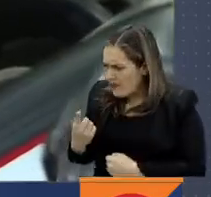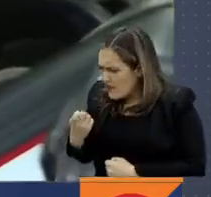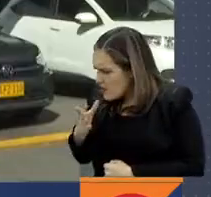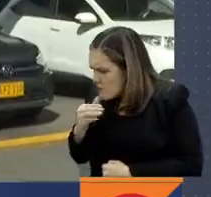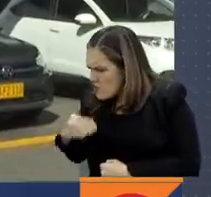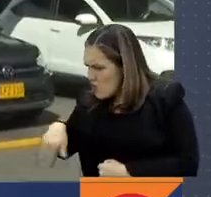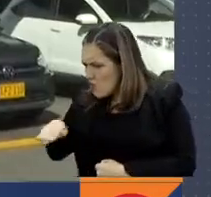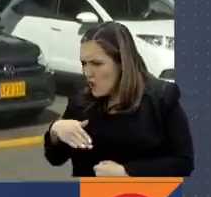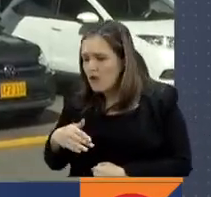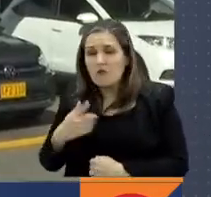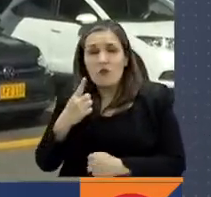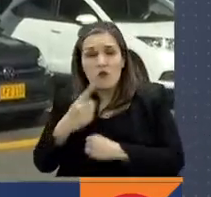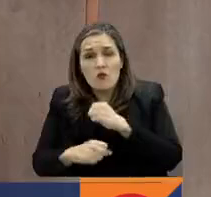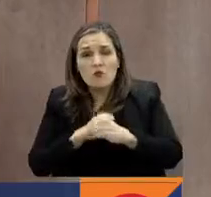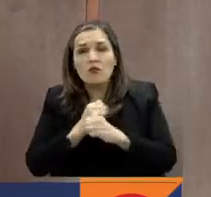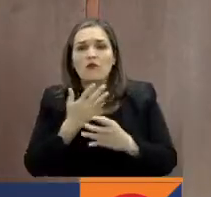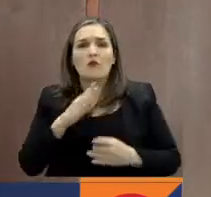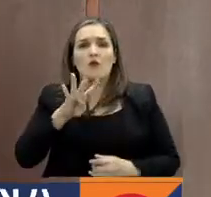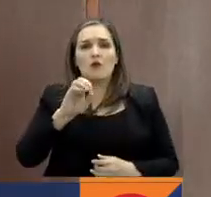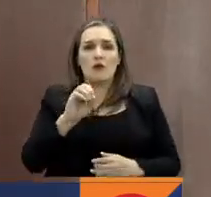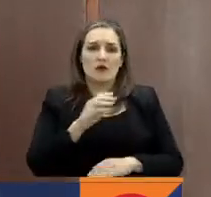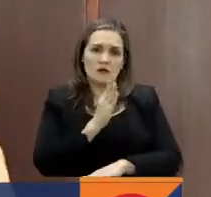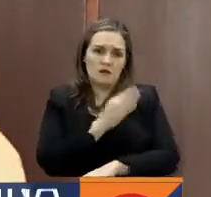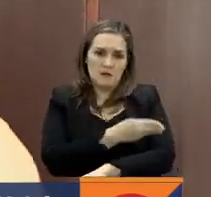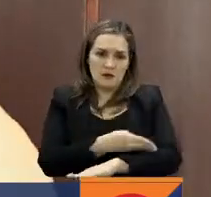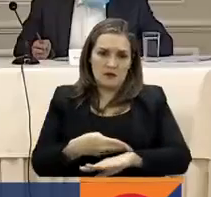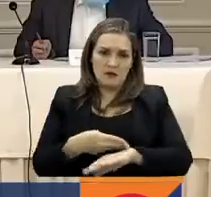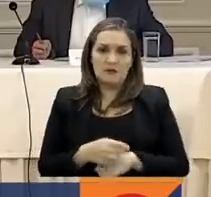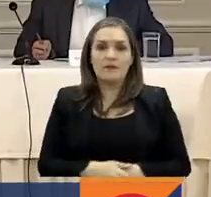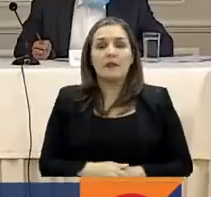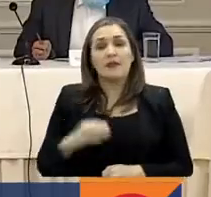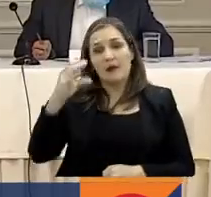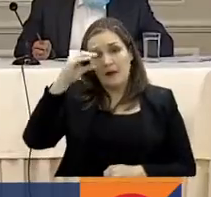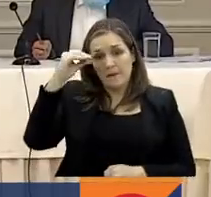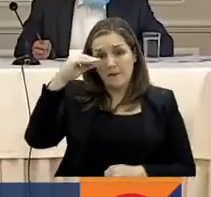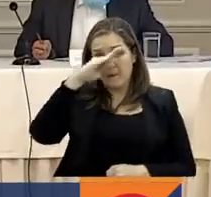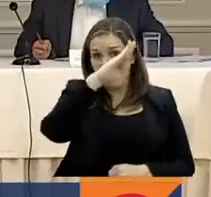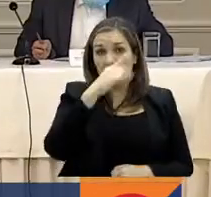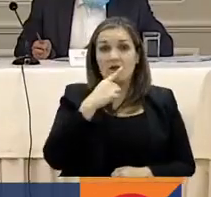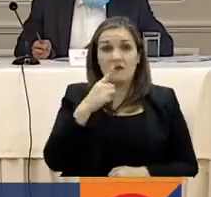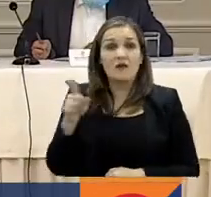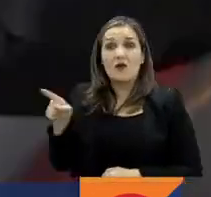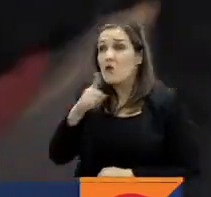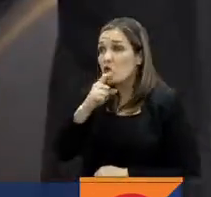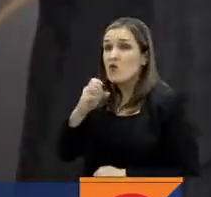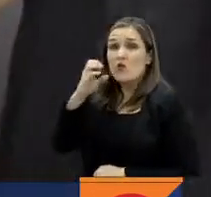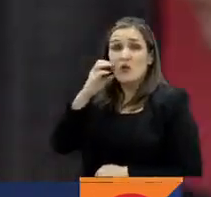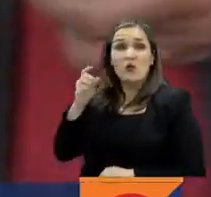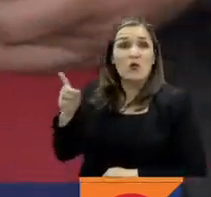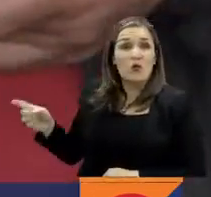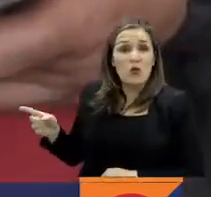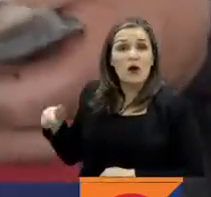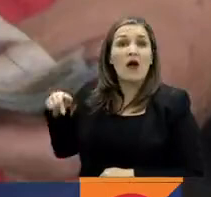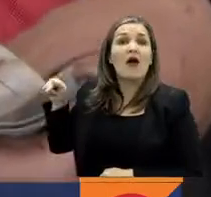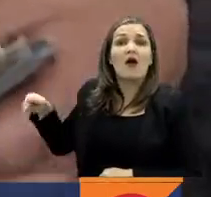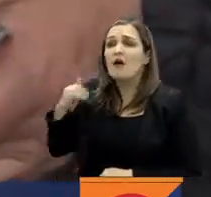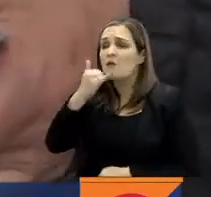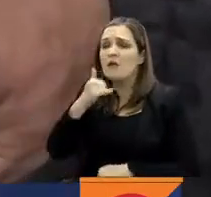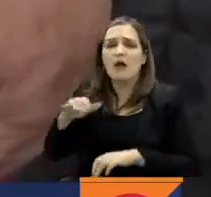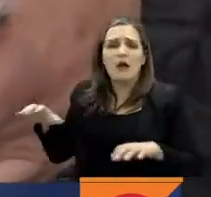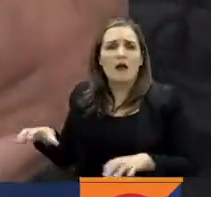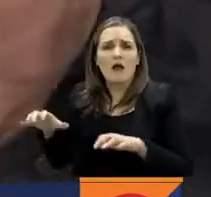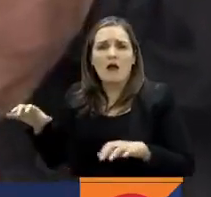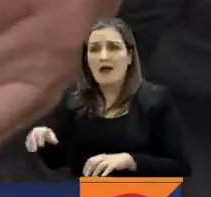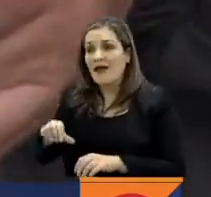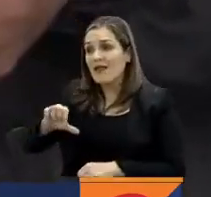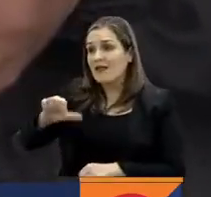40 billones al año. Según el presidente Petro, el hueco que dejó el gobierno Duque por cuenta del fondo es de 10 billones de pesos por